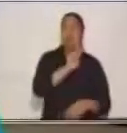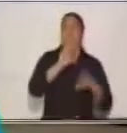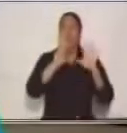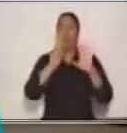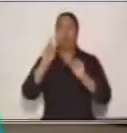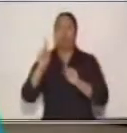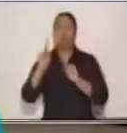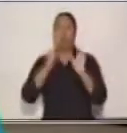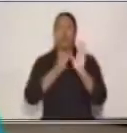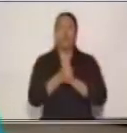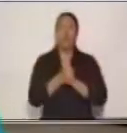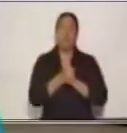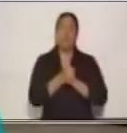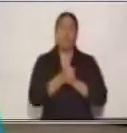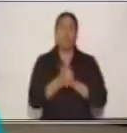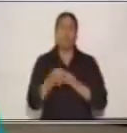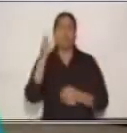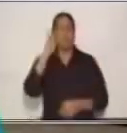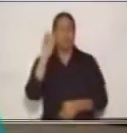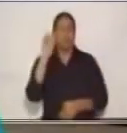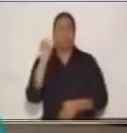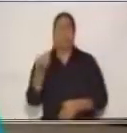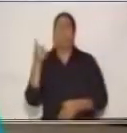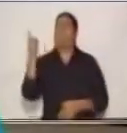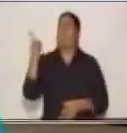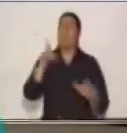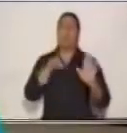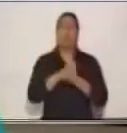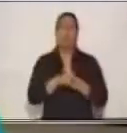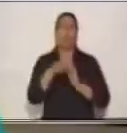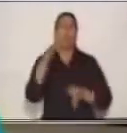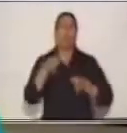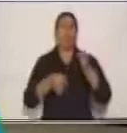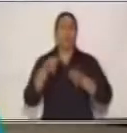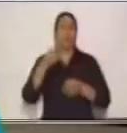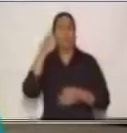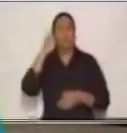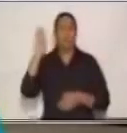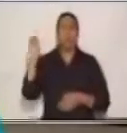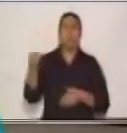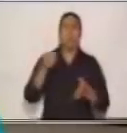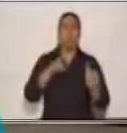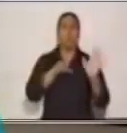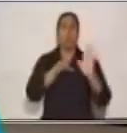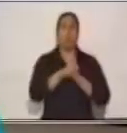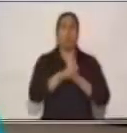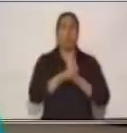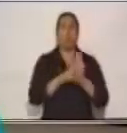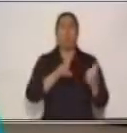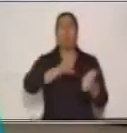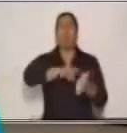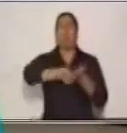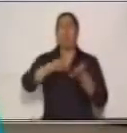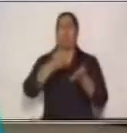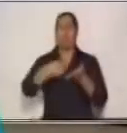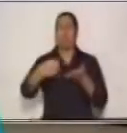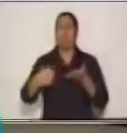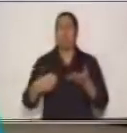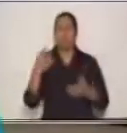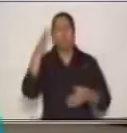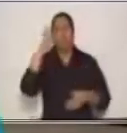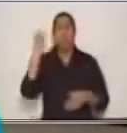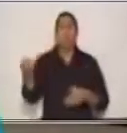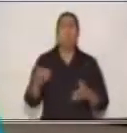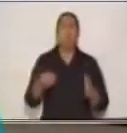se preguntarán ¿por qué existe un código penal? ¿Por qué existe un código civil? ¿Por qué existe un código de comercio? Es